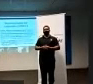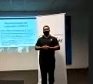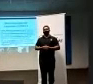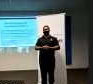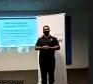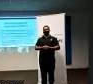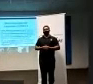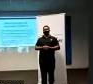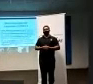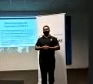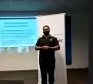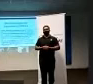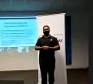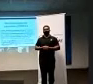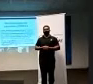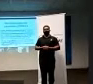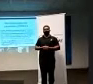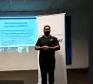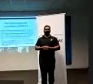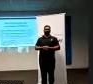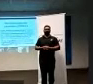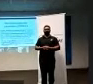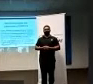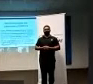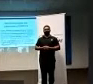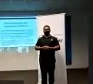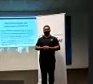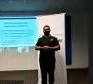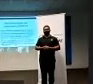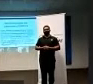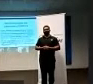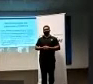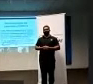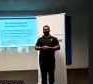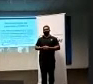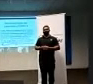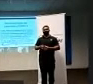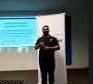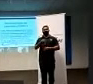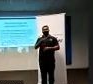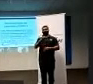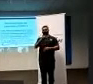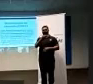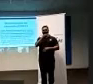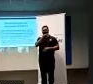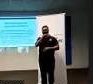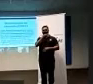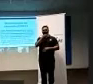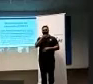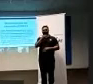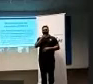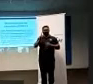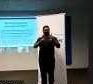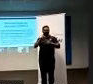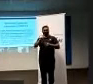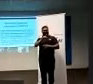En cuanto a las situaciones especiales, se debe posponer la vacunación en las personas con síntomas sospechosos de COVID o con COVID confirmada